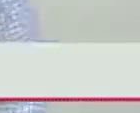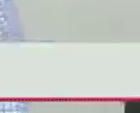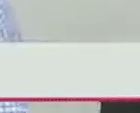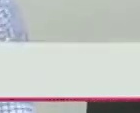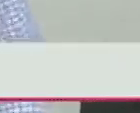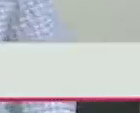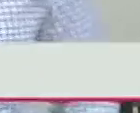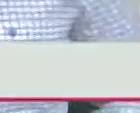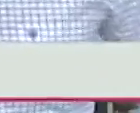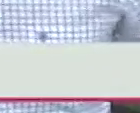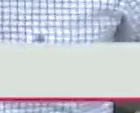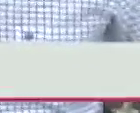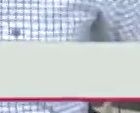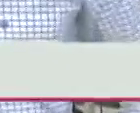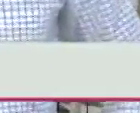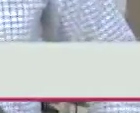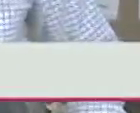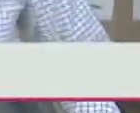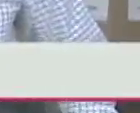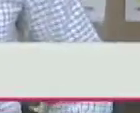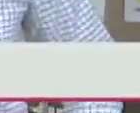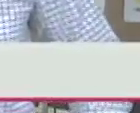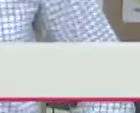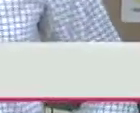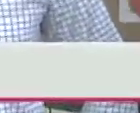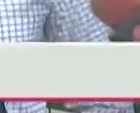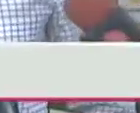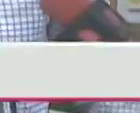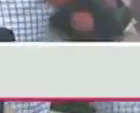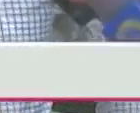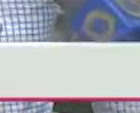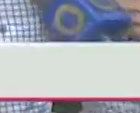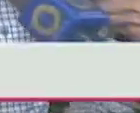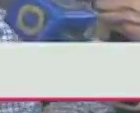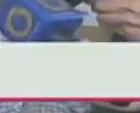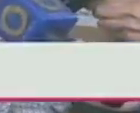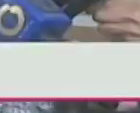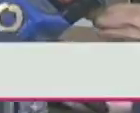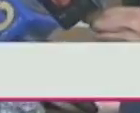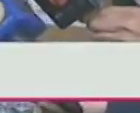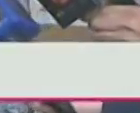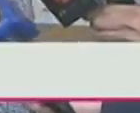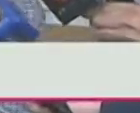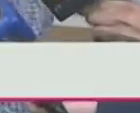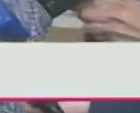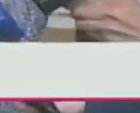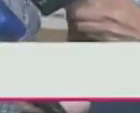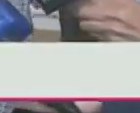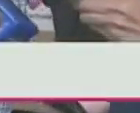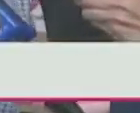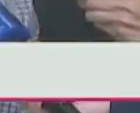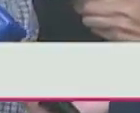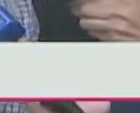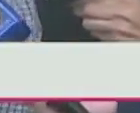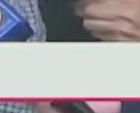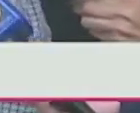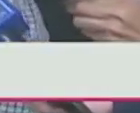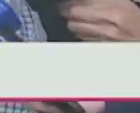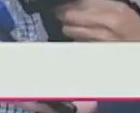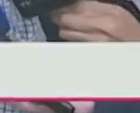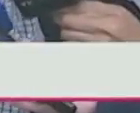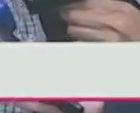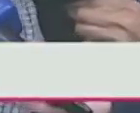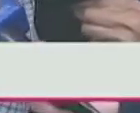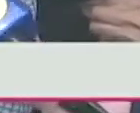Canciller, canciller, muy buenas tardes. Para que por favor nos comunique, nos diga, pues, cómo ha visto el proceso de elecciones a nivel nacional.